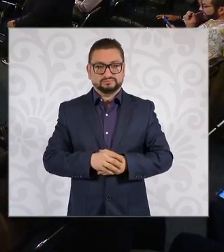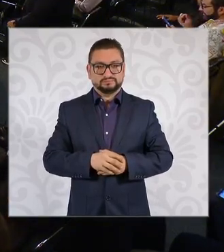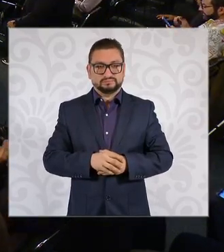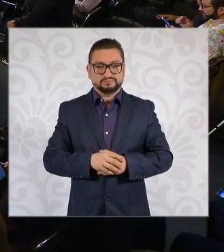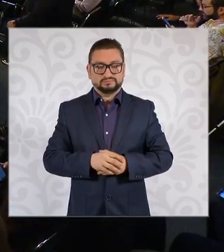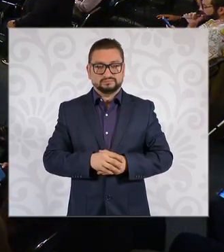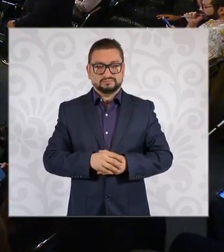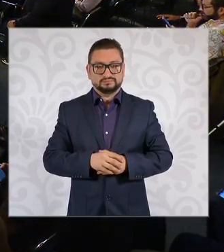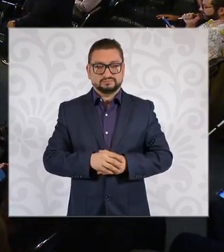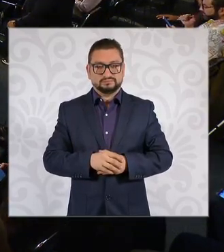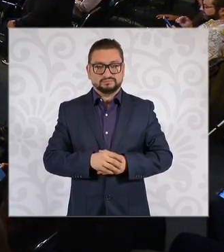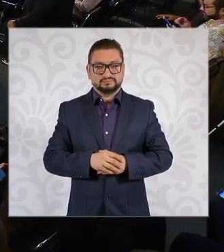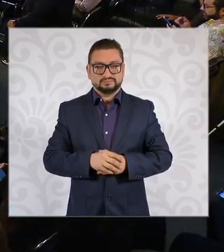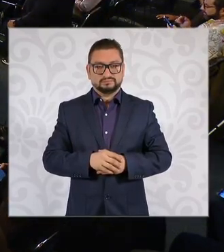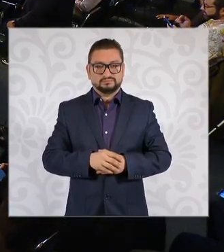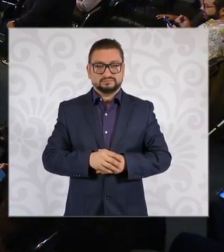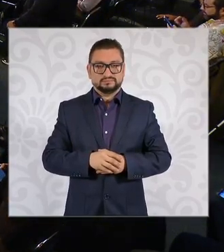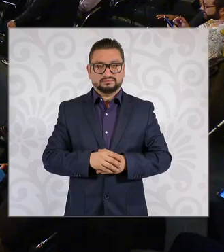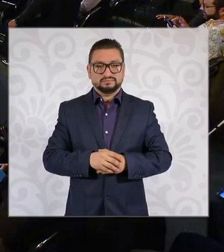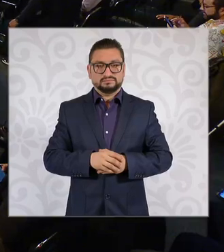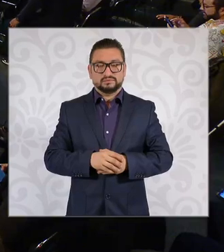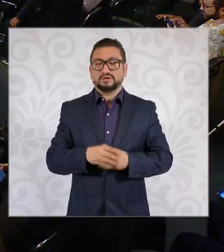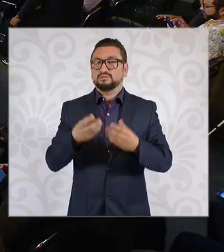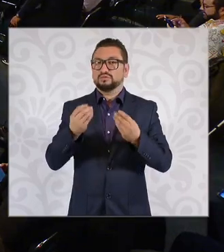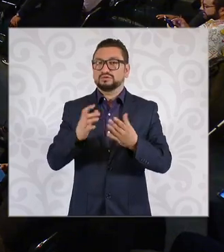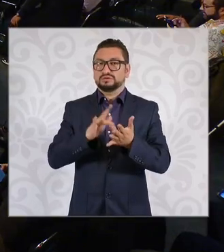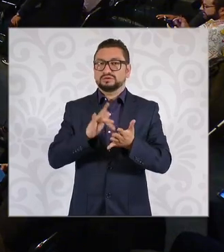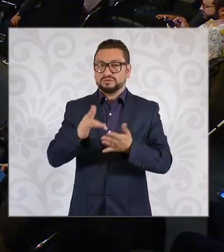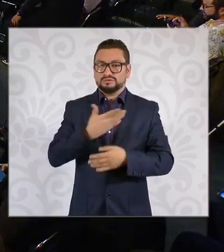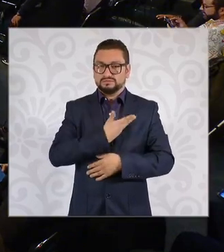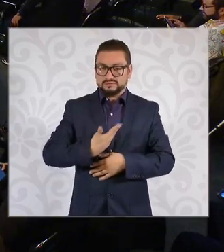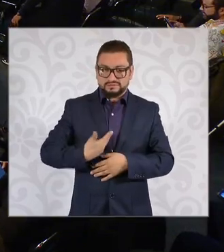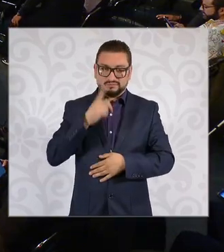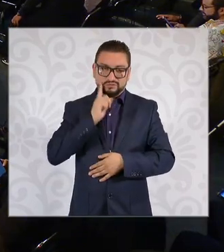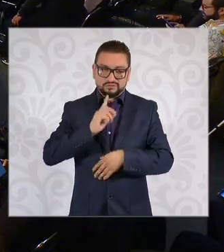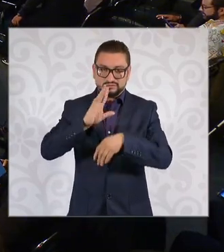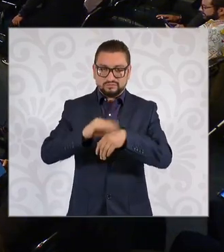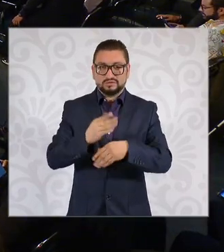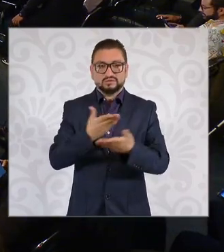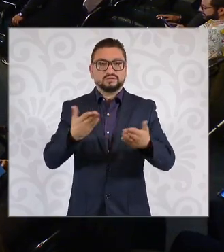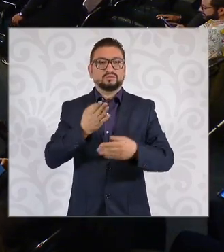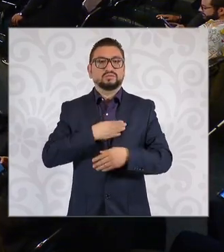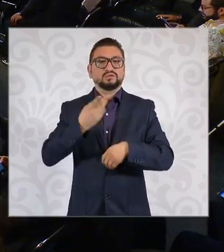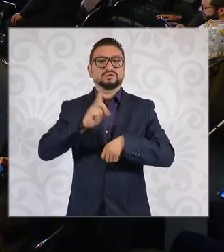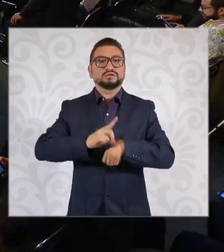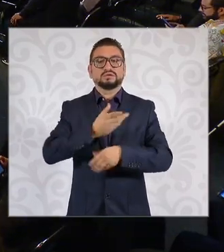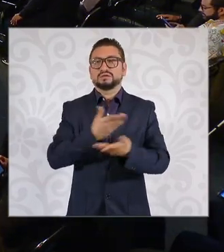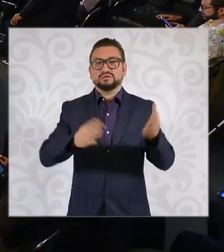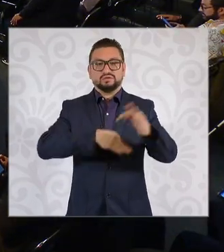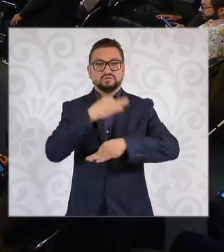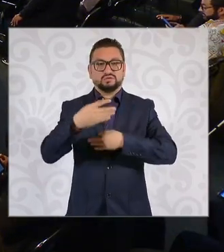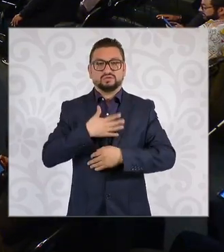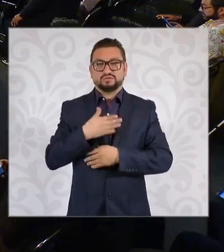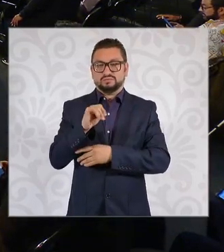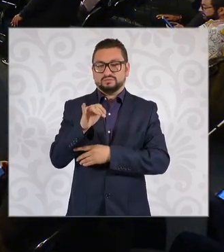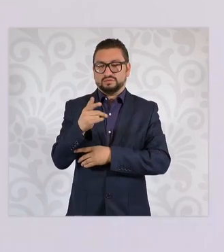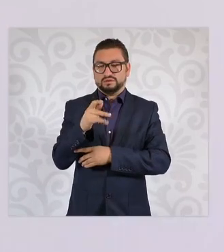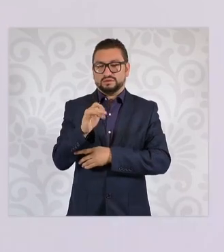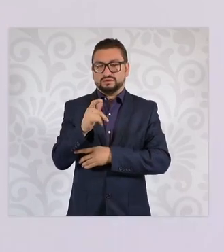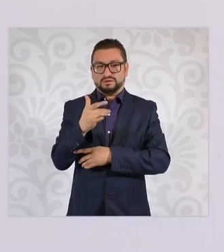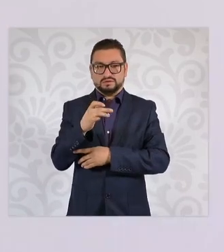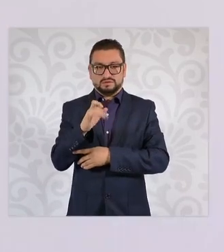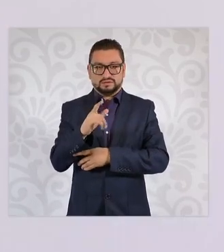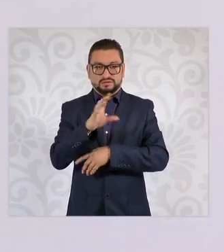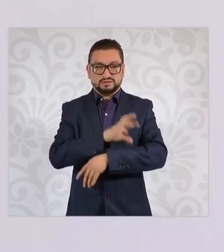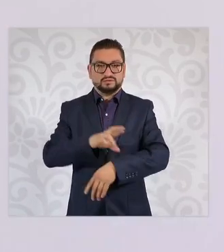Adelante. Gracias, presidenta. Muchas gracias. Con su permiso, presidenta. Buen día a todas y todos. Los saluda Miguel Ángel Lorza,